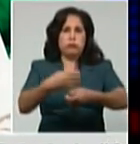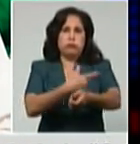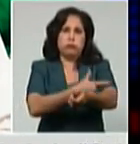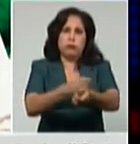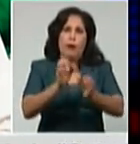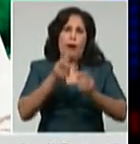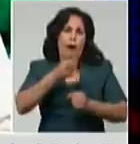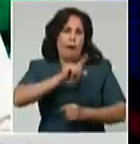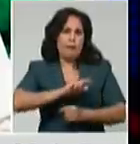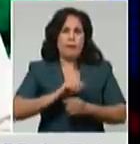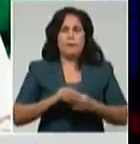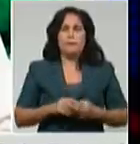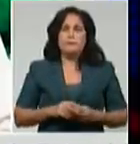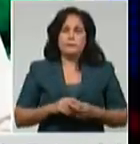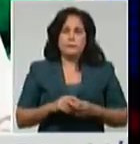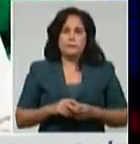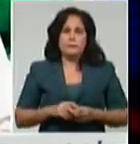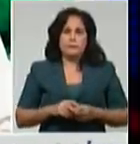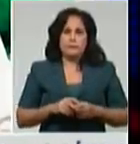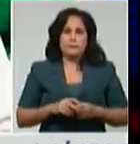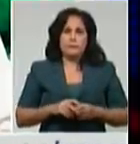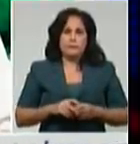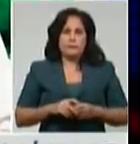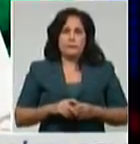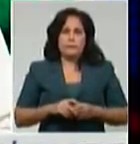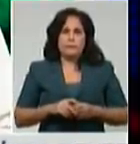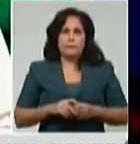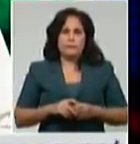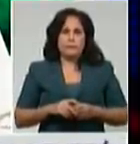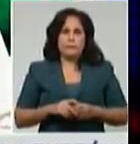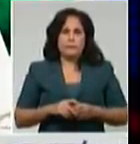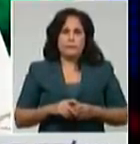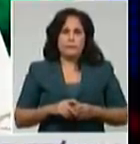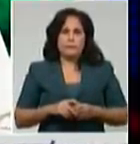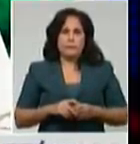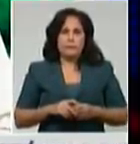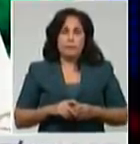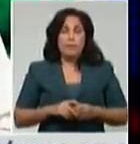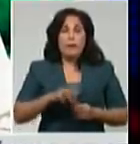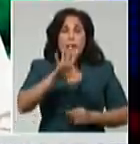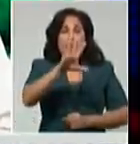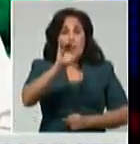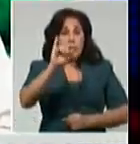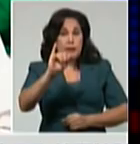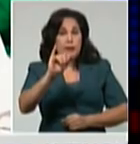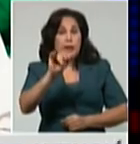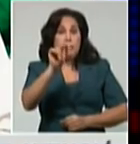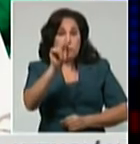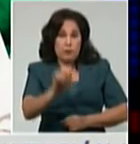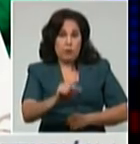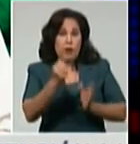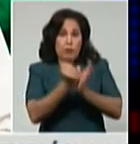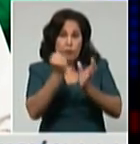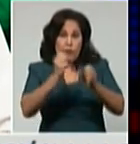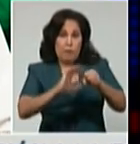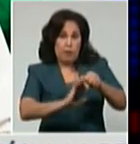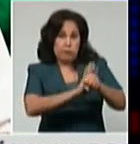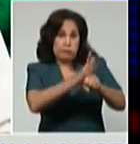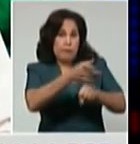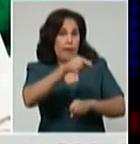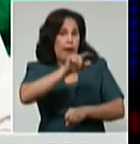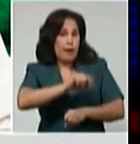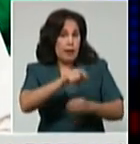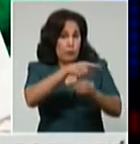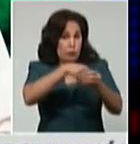se procesaron muestras ayer. Los 56 personas con la enfermedad diagnosticadas ayer,